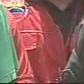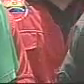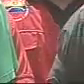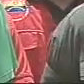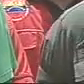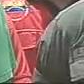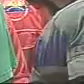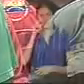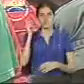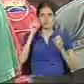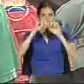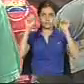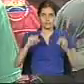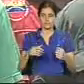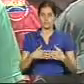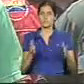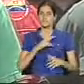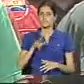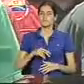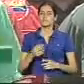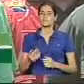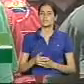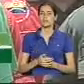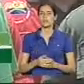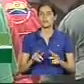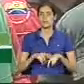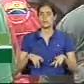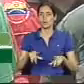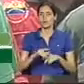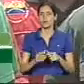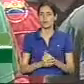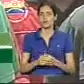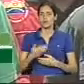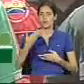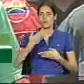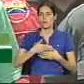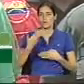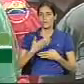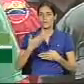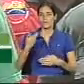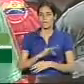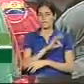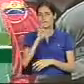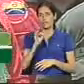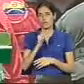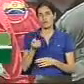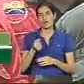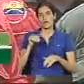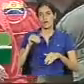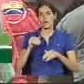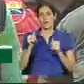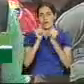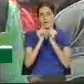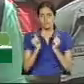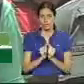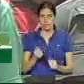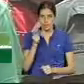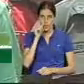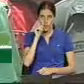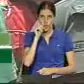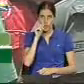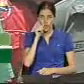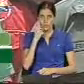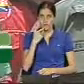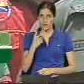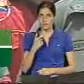del Sistema Nacional de Medios Públicos. Nos encontramos en el peaje de Los Potocos, específicamente en la ciudad de Barcelona, estado Anzoátegui, donde el general jefe del